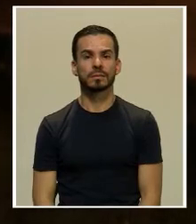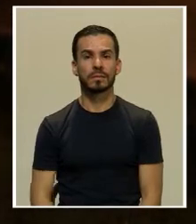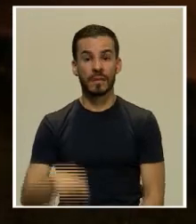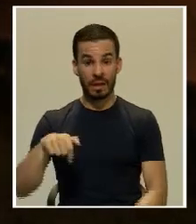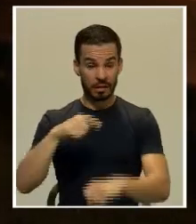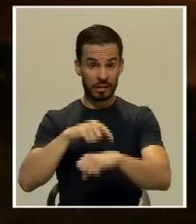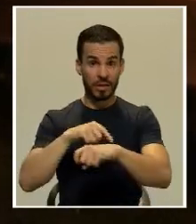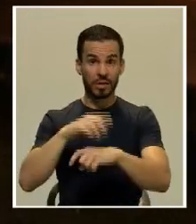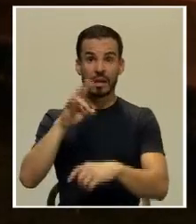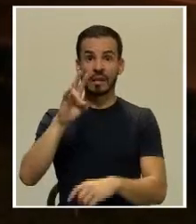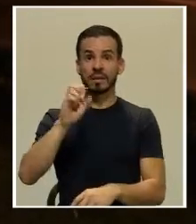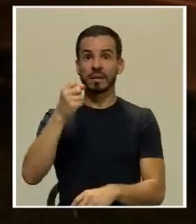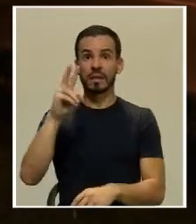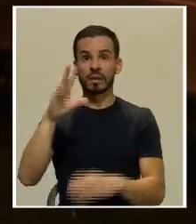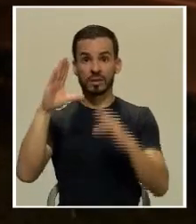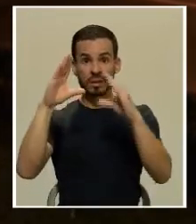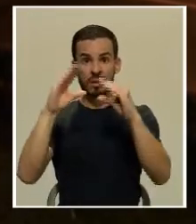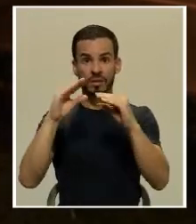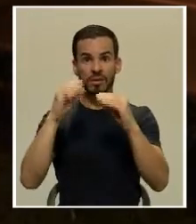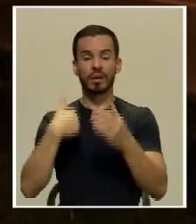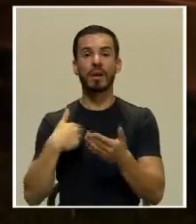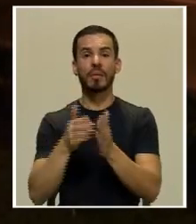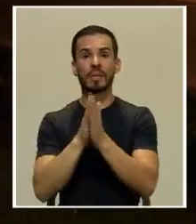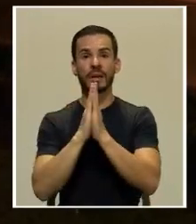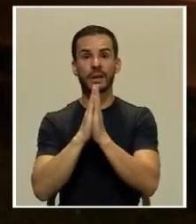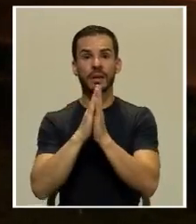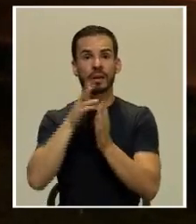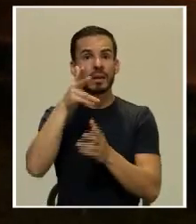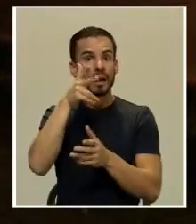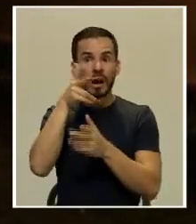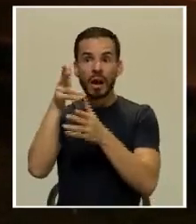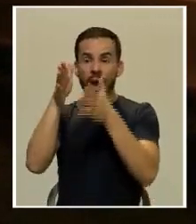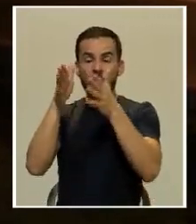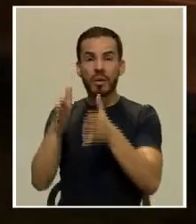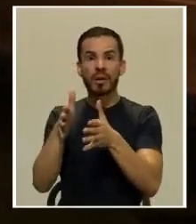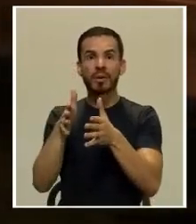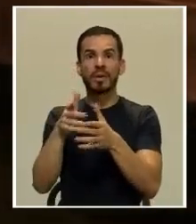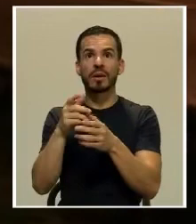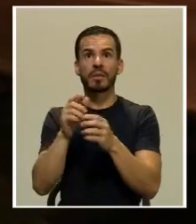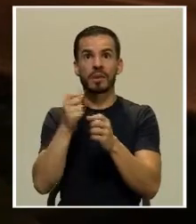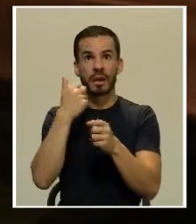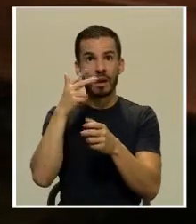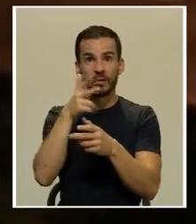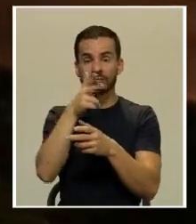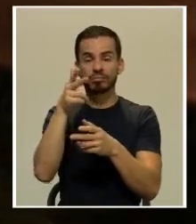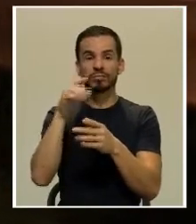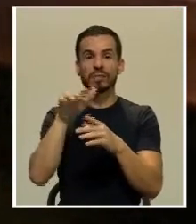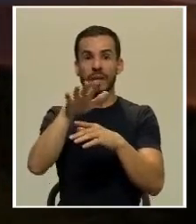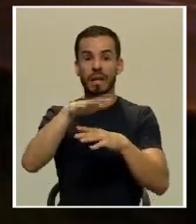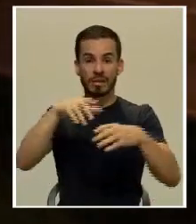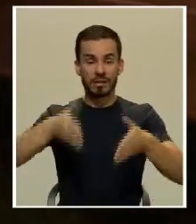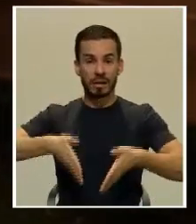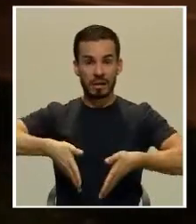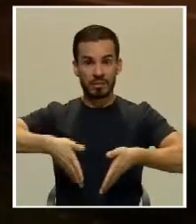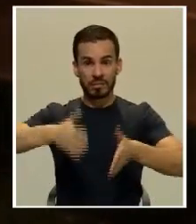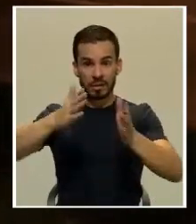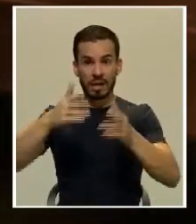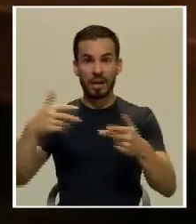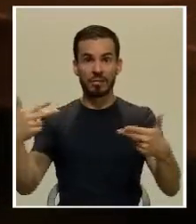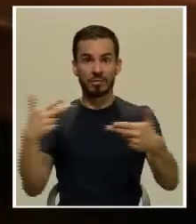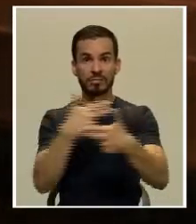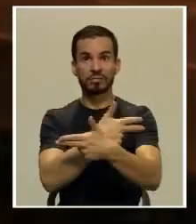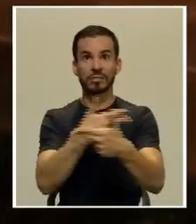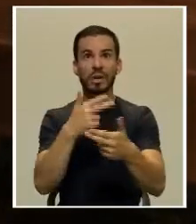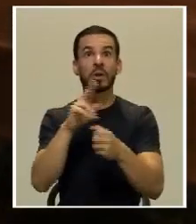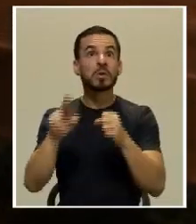Bien, a esta hora, 7 y 12 de la noche, vamos a pedirle al camarógrafo Marco Millape que realice una toma hacia la General Cañas. Lo